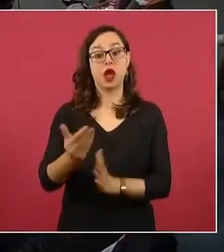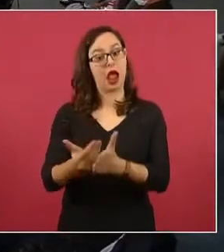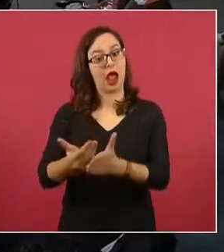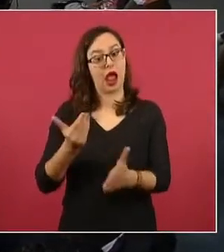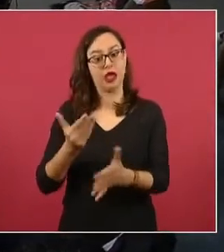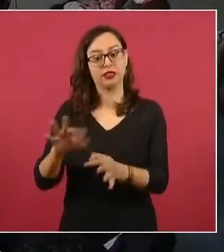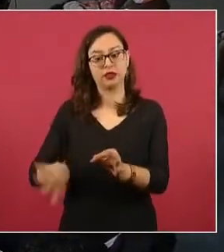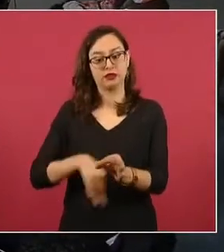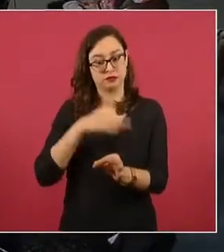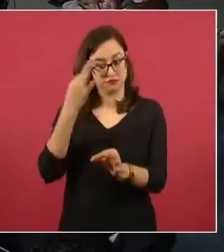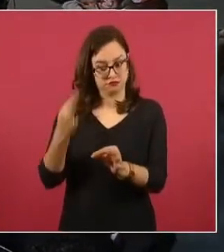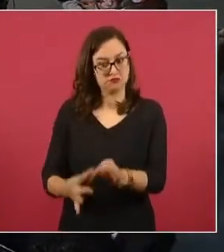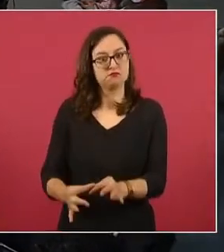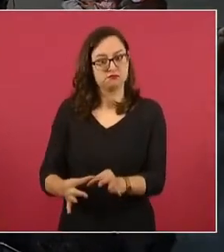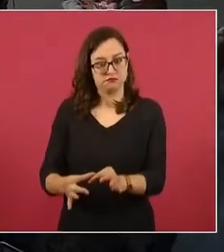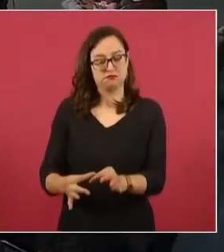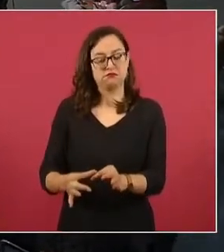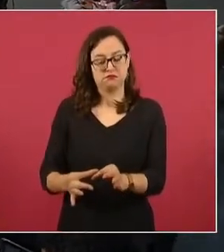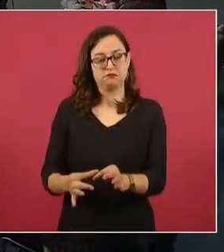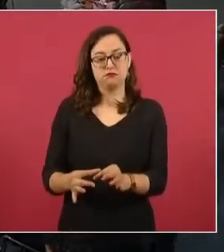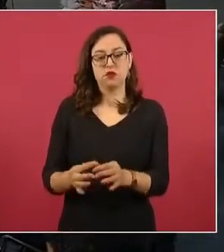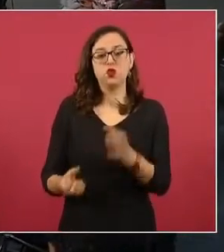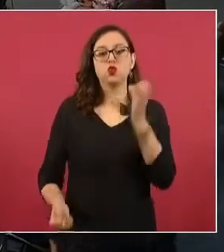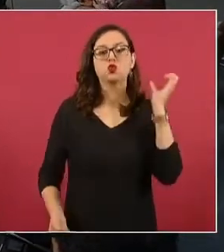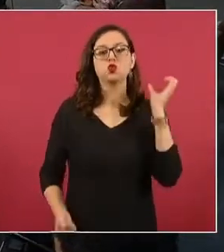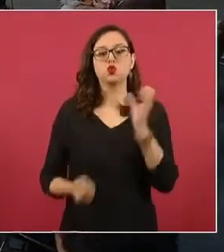la nueva carretera